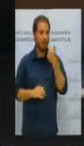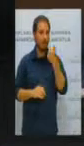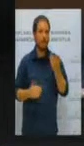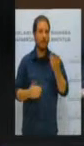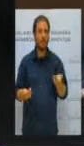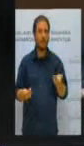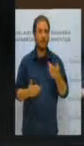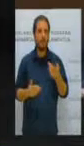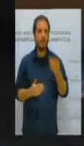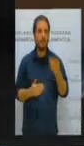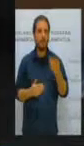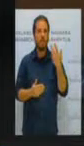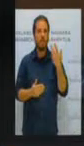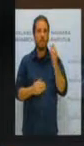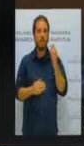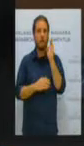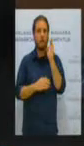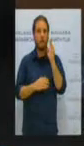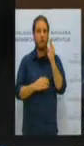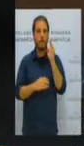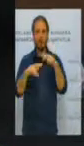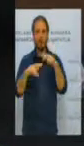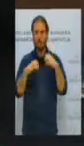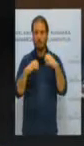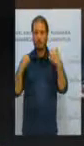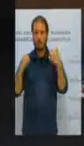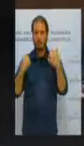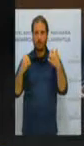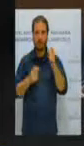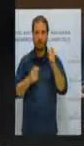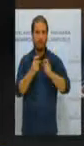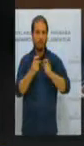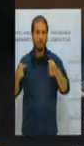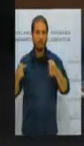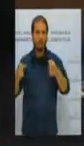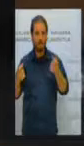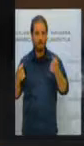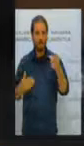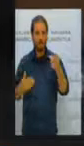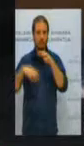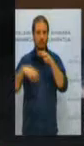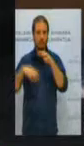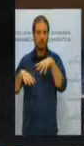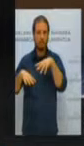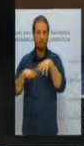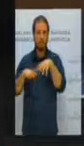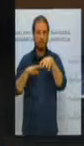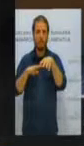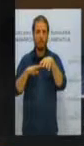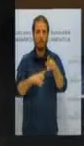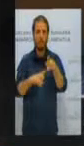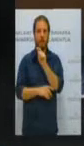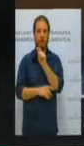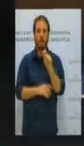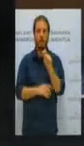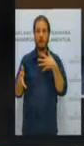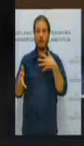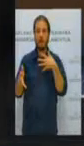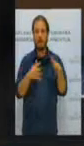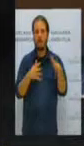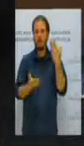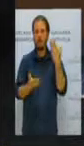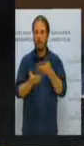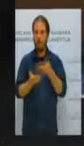de los parlamentarios que asisten a esta Cámara hemos estado en una manifestación que se produjo en el mes de marzo reclamando esta